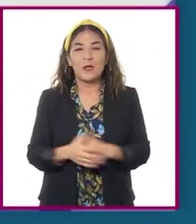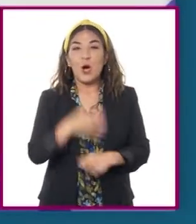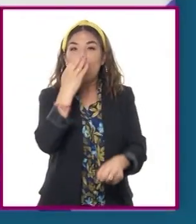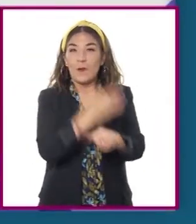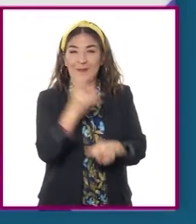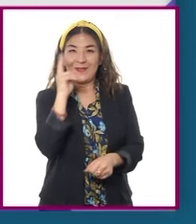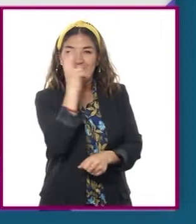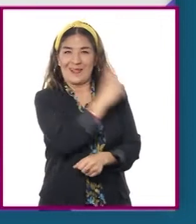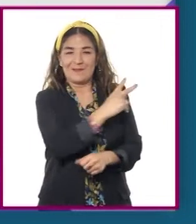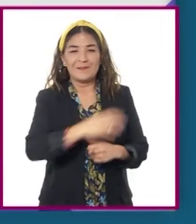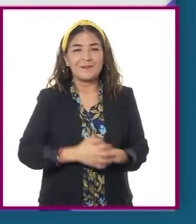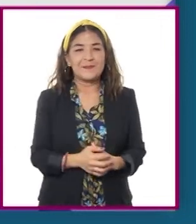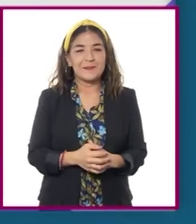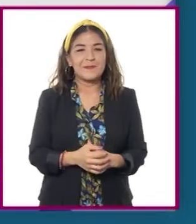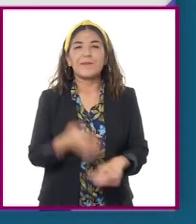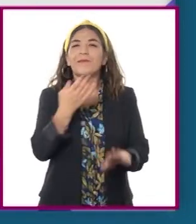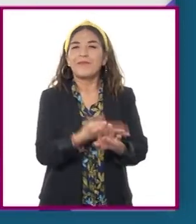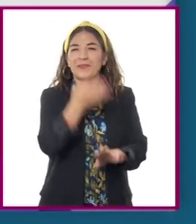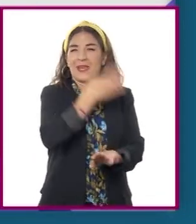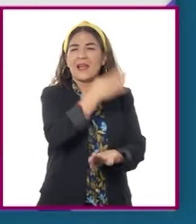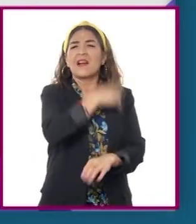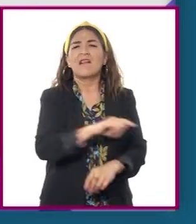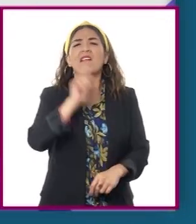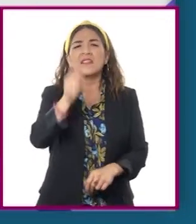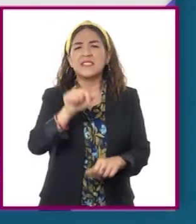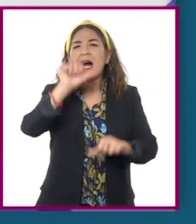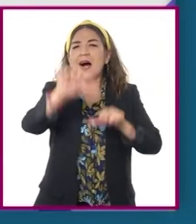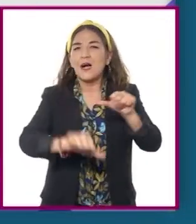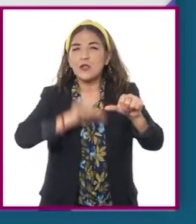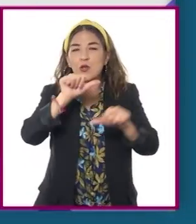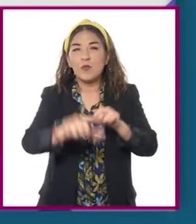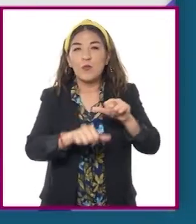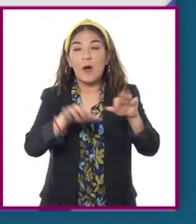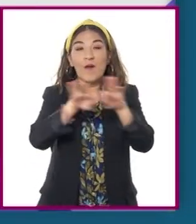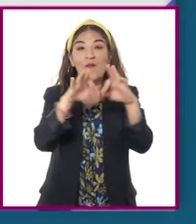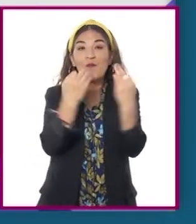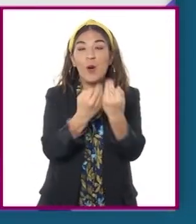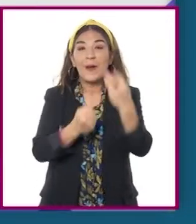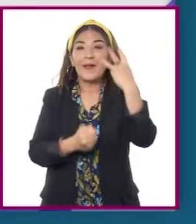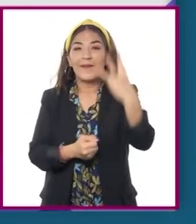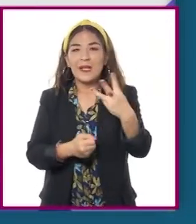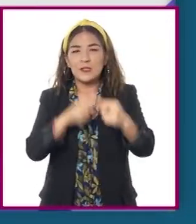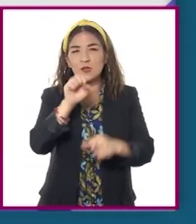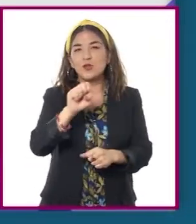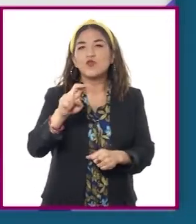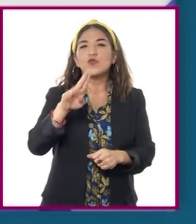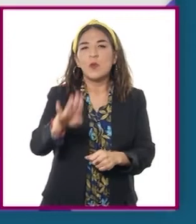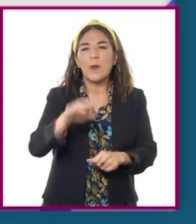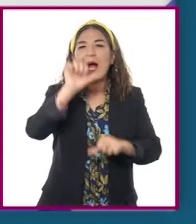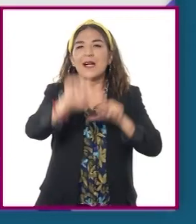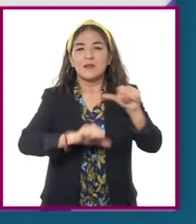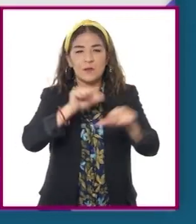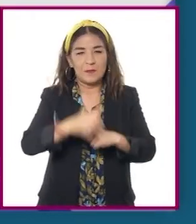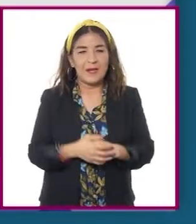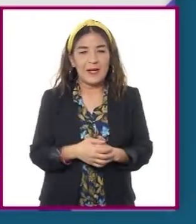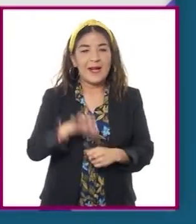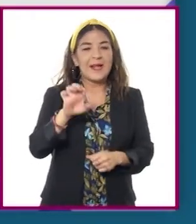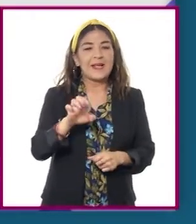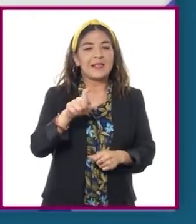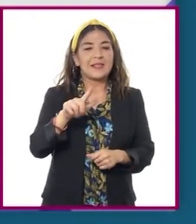hemos visto en casos anteriores, un átomo está formado por 3 tipos de partículas subatómicas: